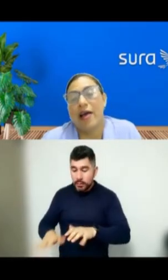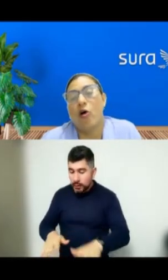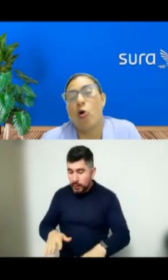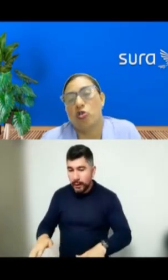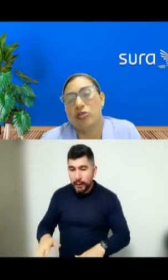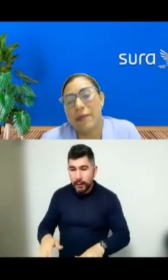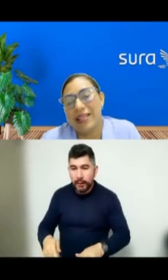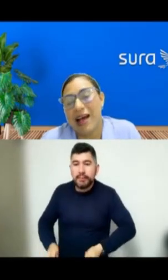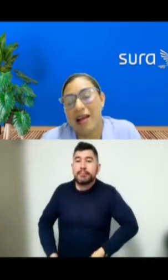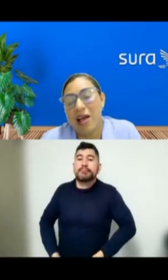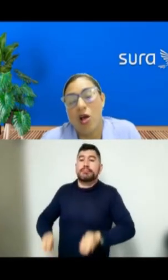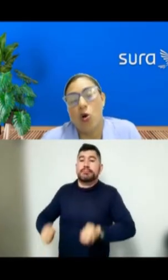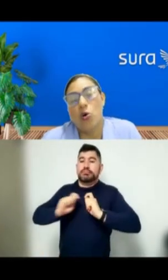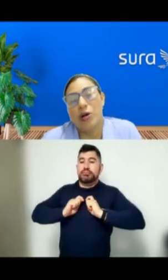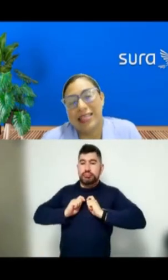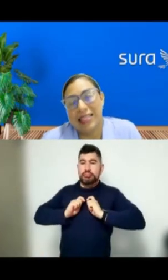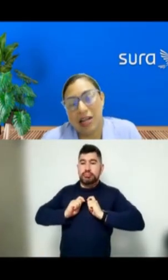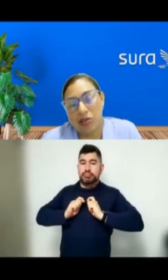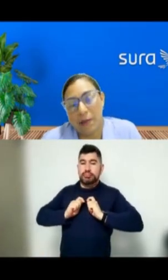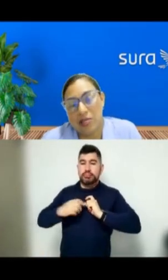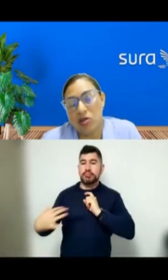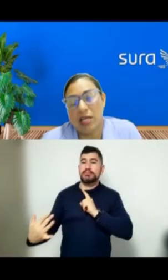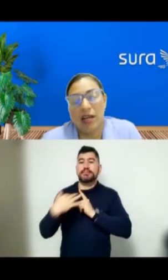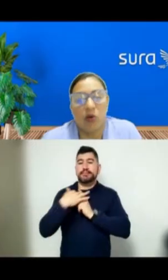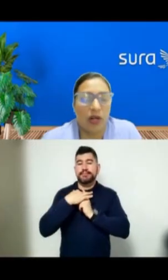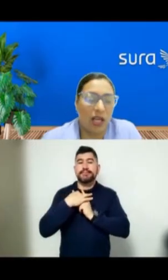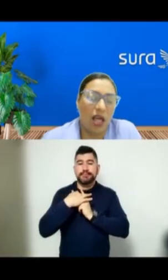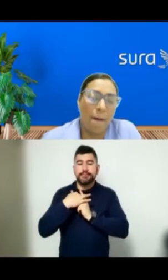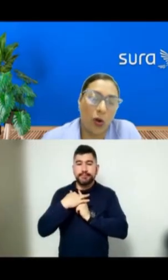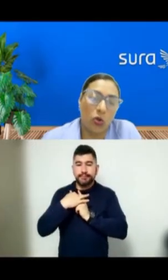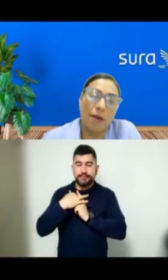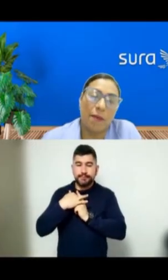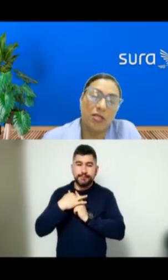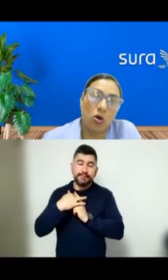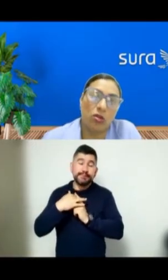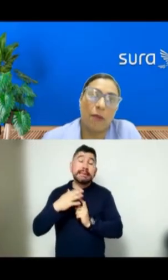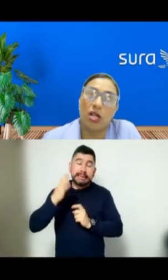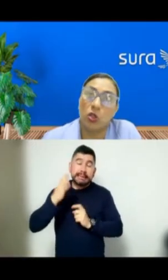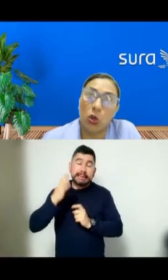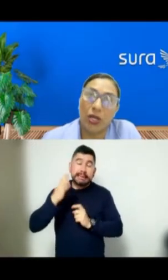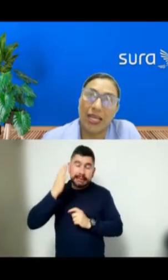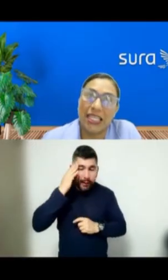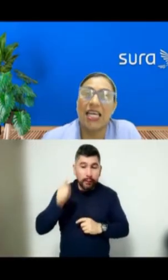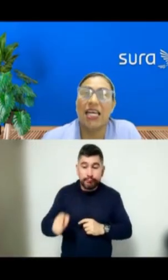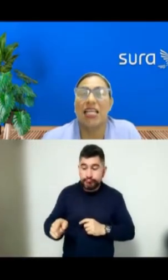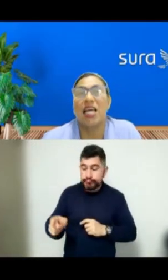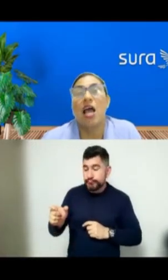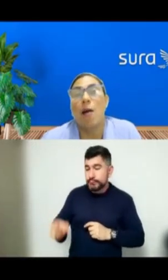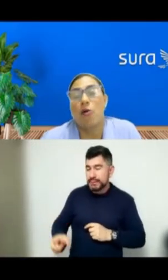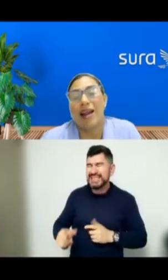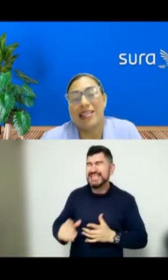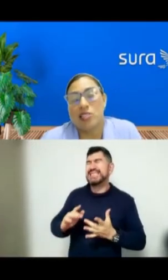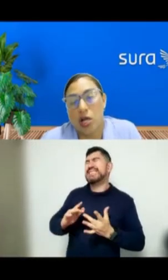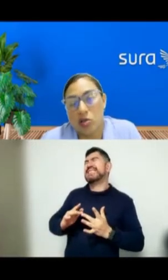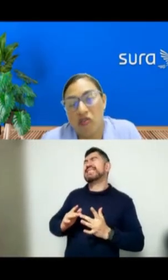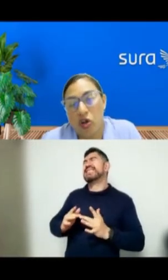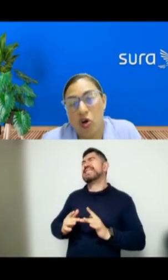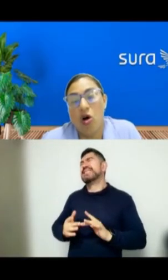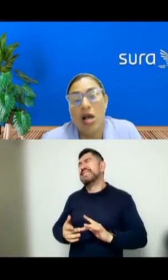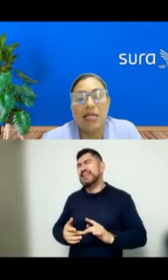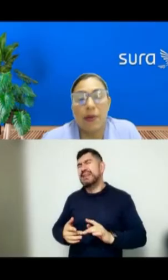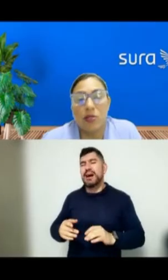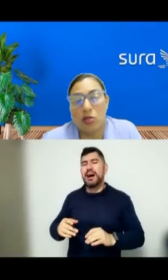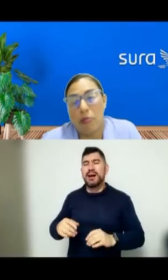puedo contagiar o contaminar con lo que tiene la otra persona. Y recuerde que de pronto esa persona, por el dolor que tiene, por la lesión